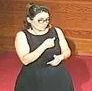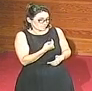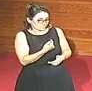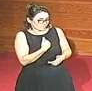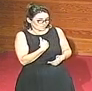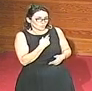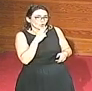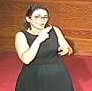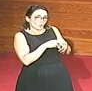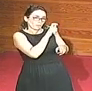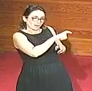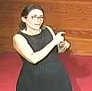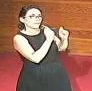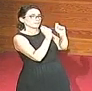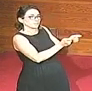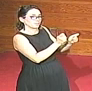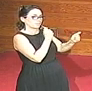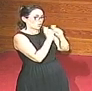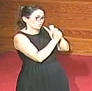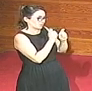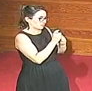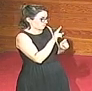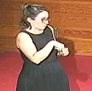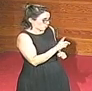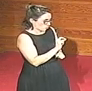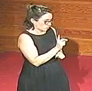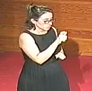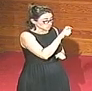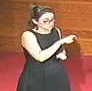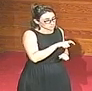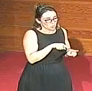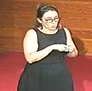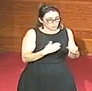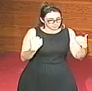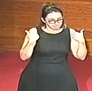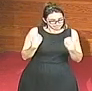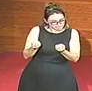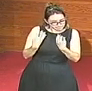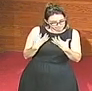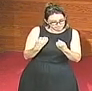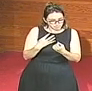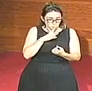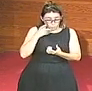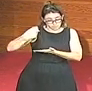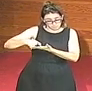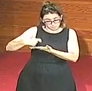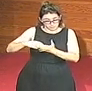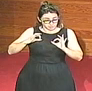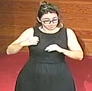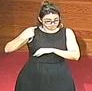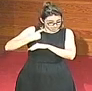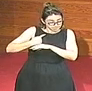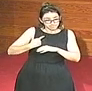No los llamaría periodistas, es decir, son personas que están con una agenda al servicio de, o pagados para, o,